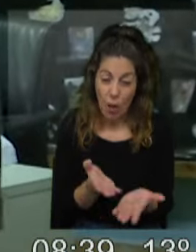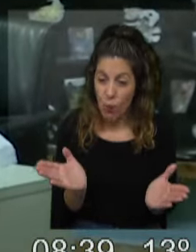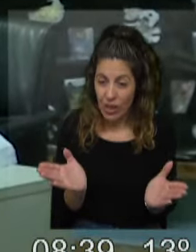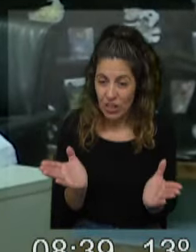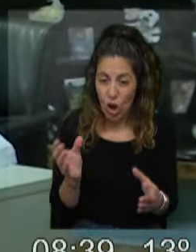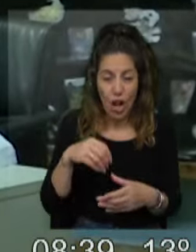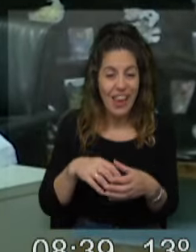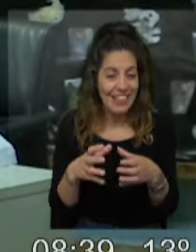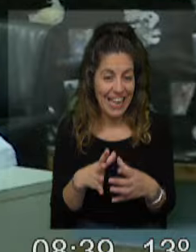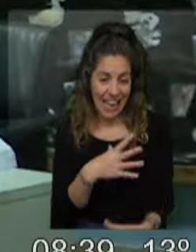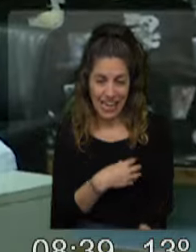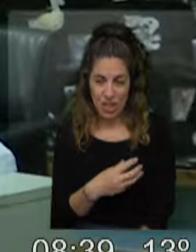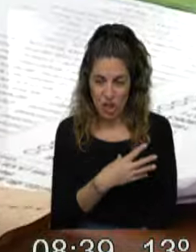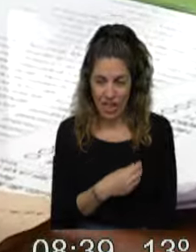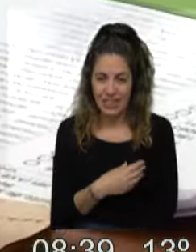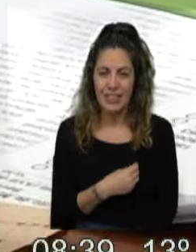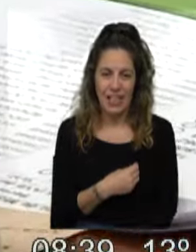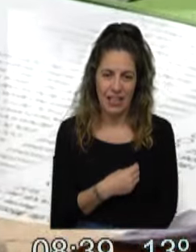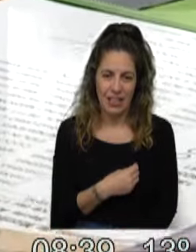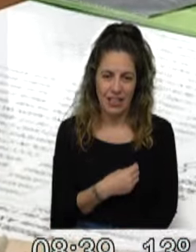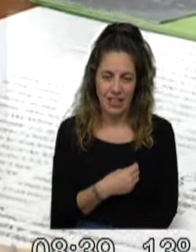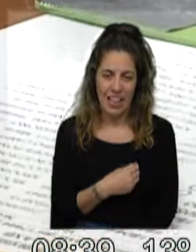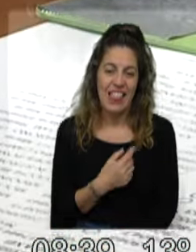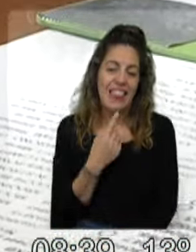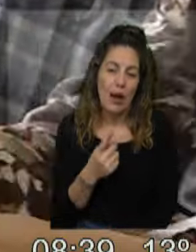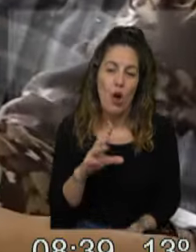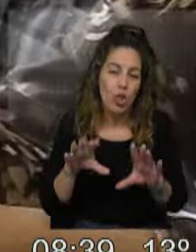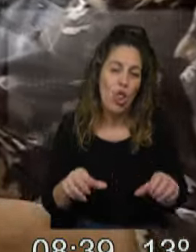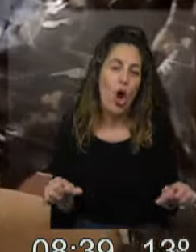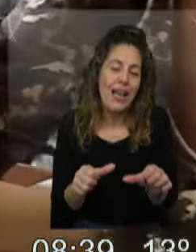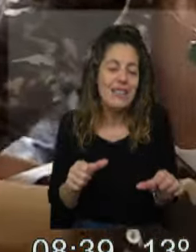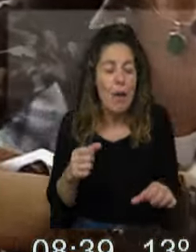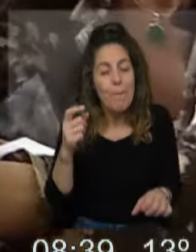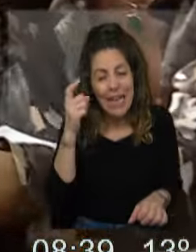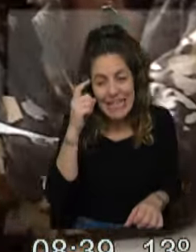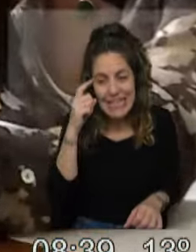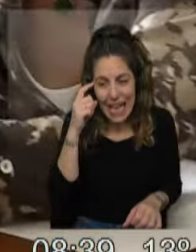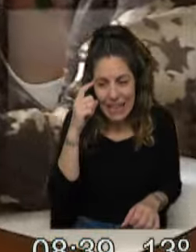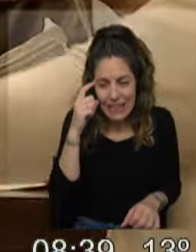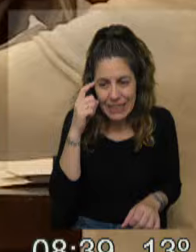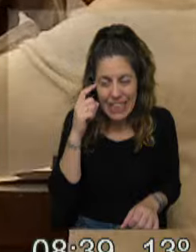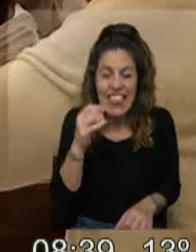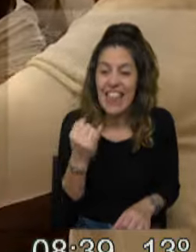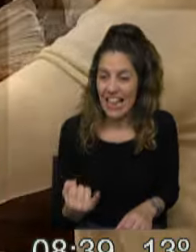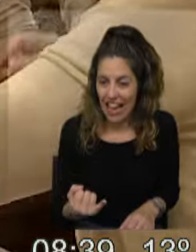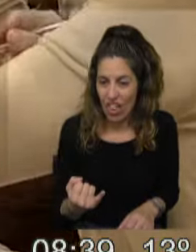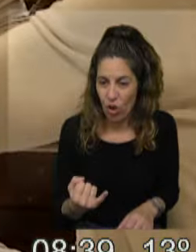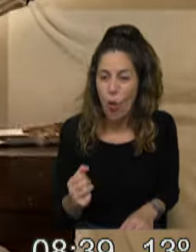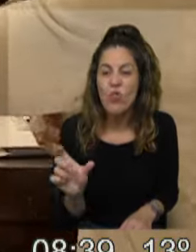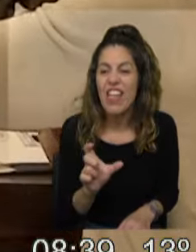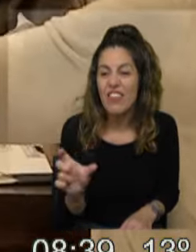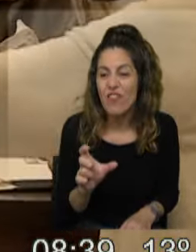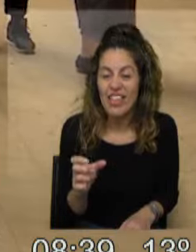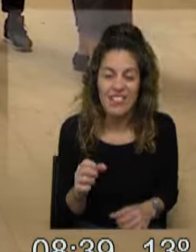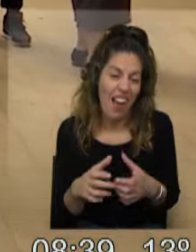interna nacionalista eh digamos todo hace prever que que que que Delgado va a tener una diferencia